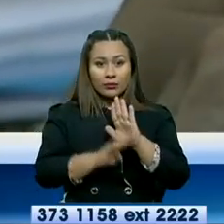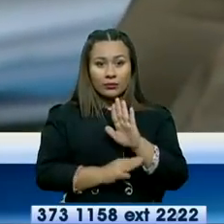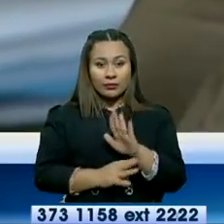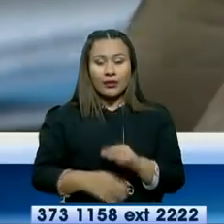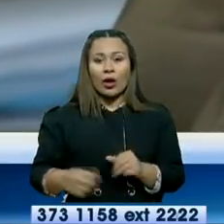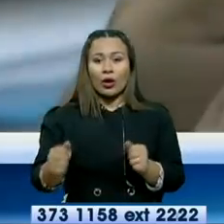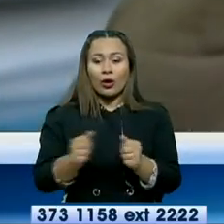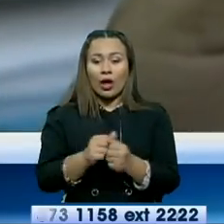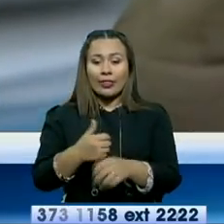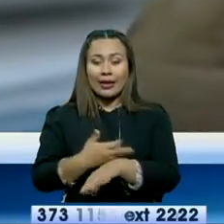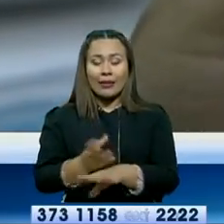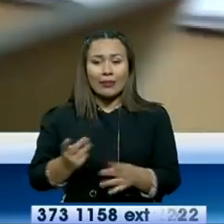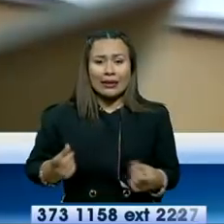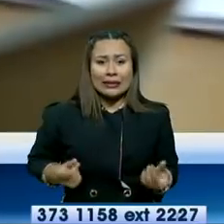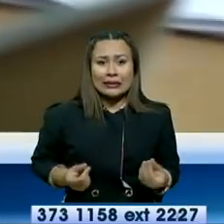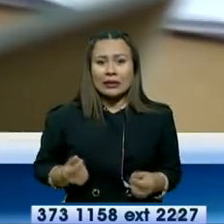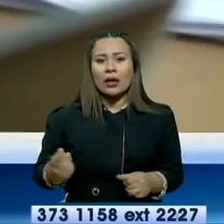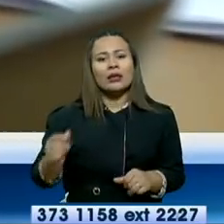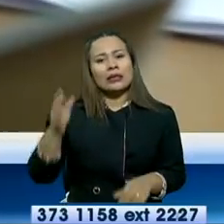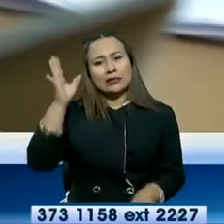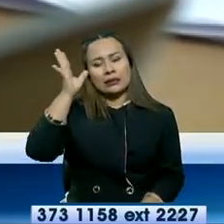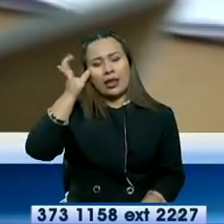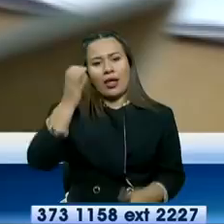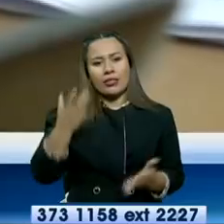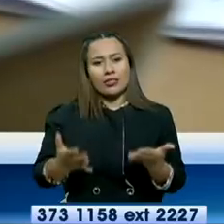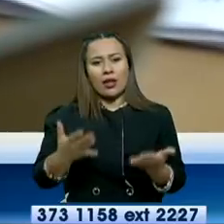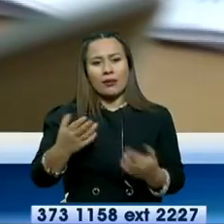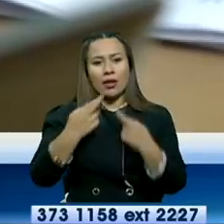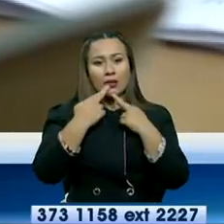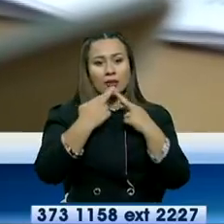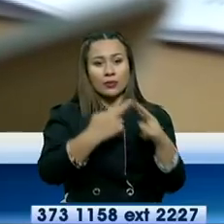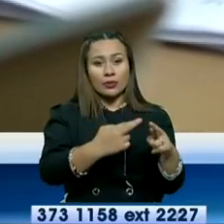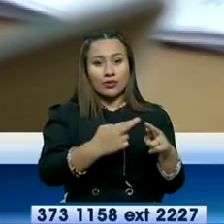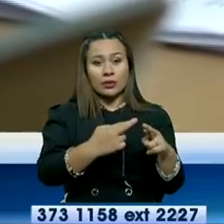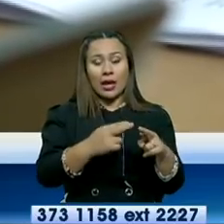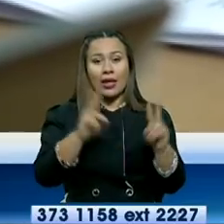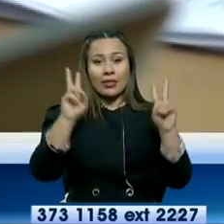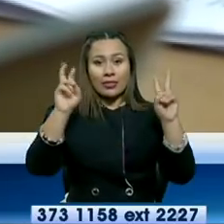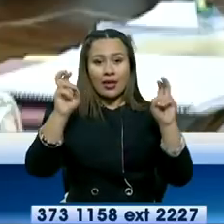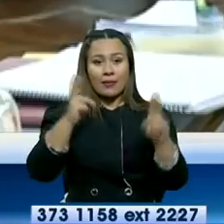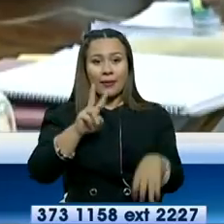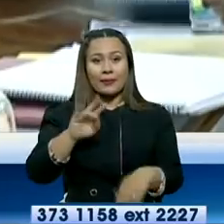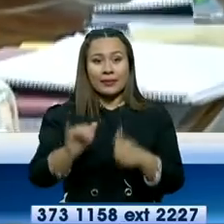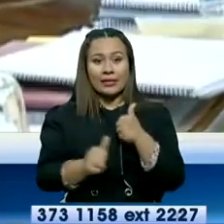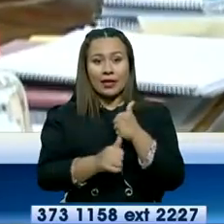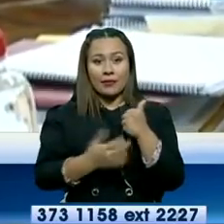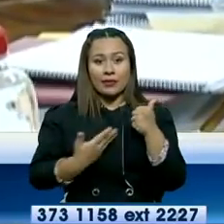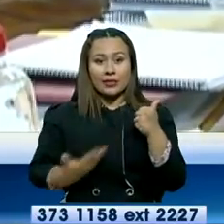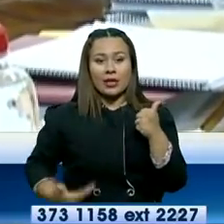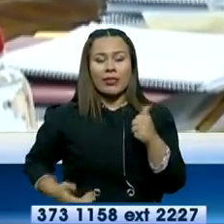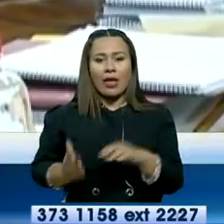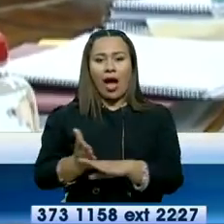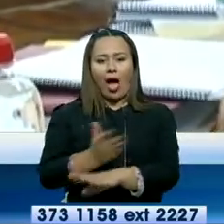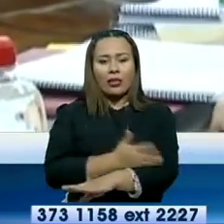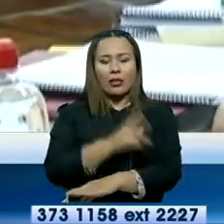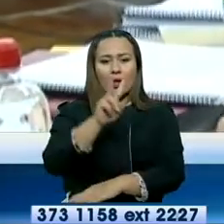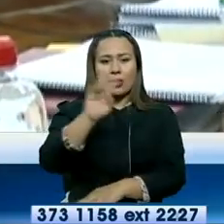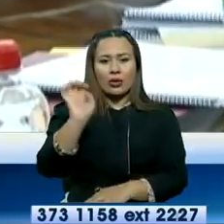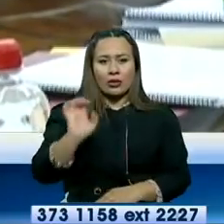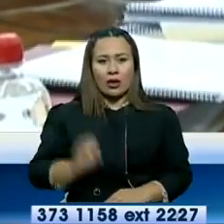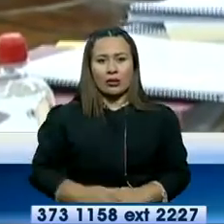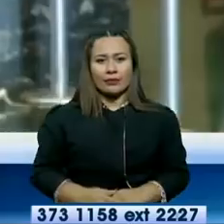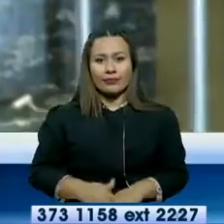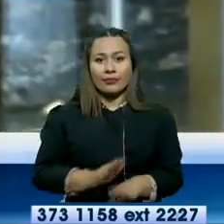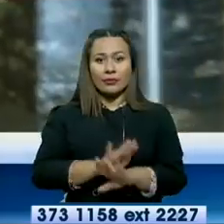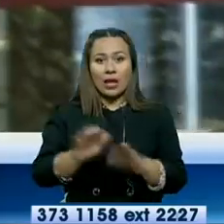el tiempo en contra, es poco probable que una resolución del tema del vicepresidente pueda salir antes del 2 de enero. En la